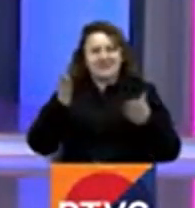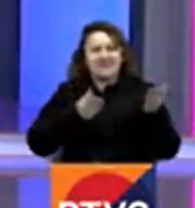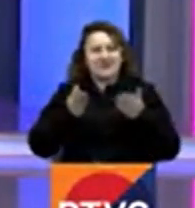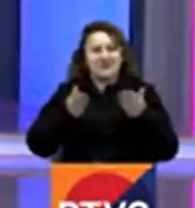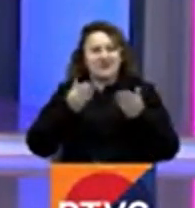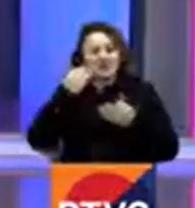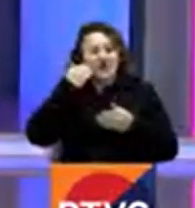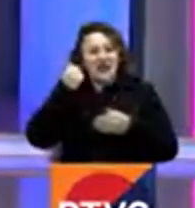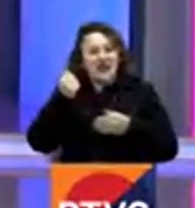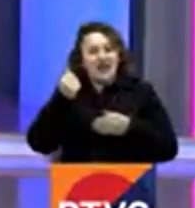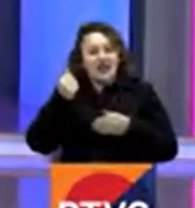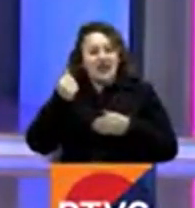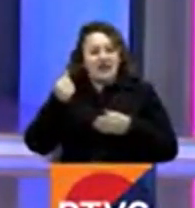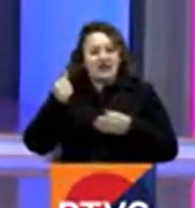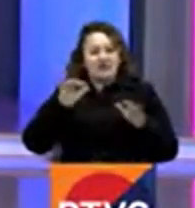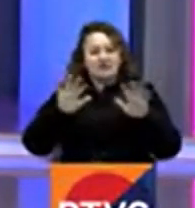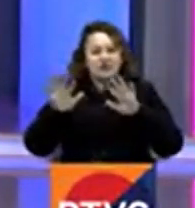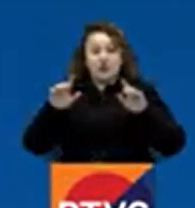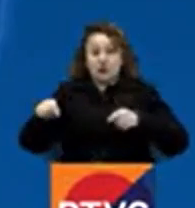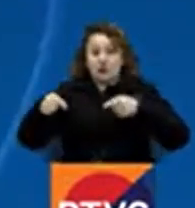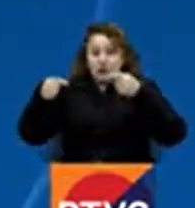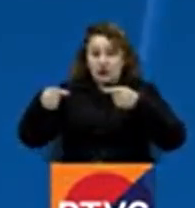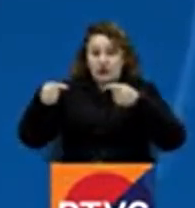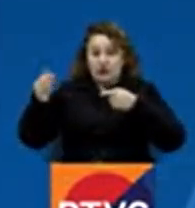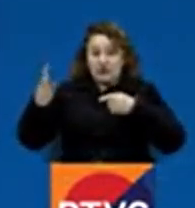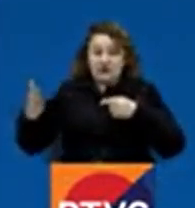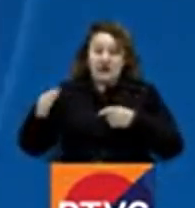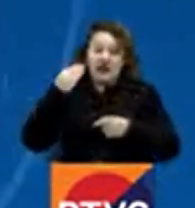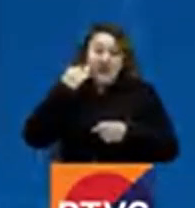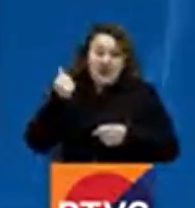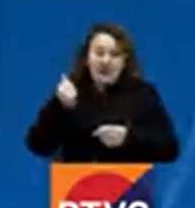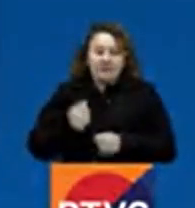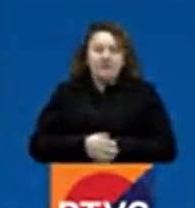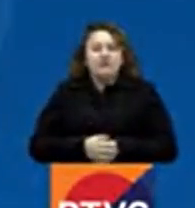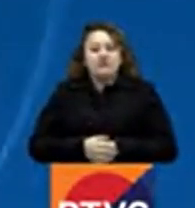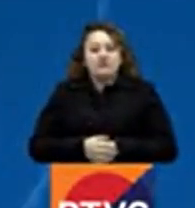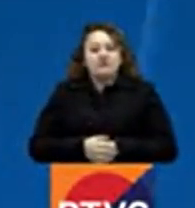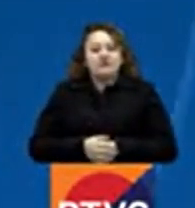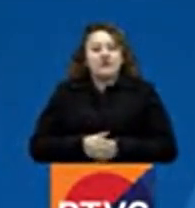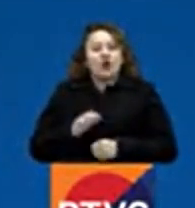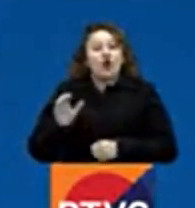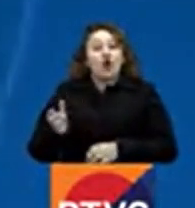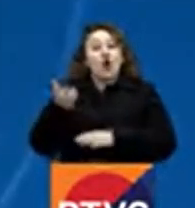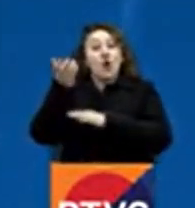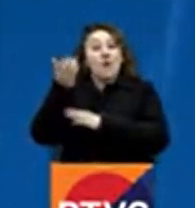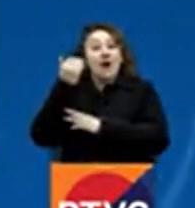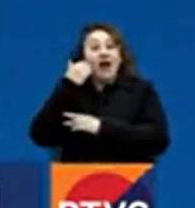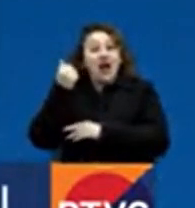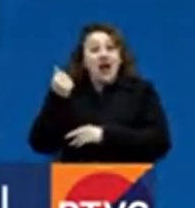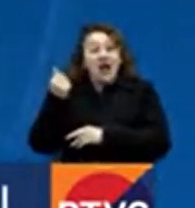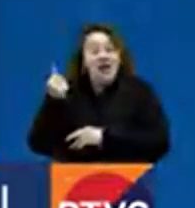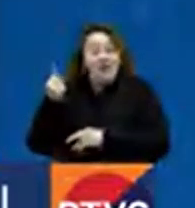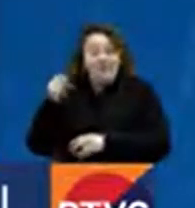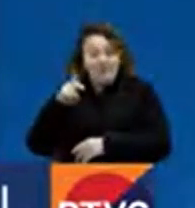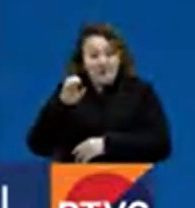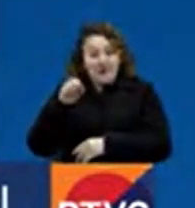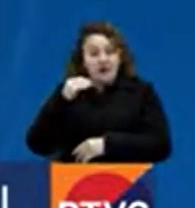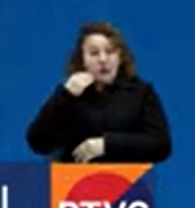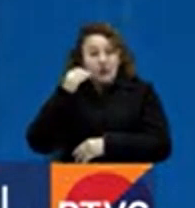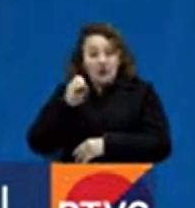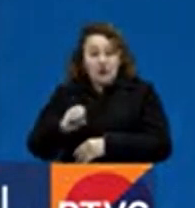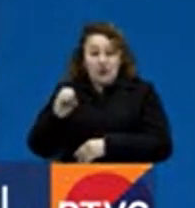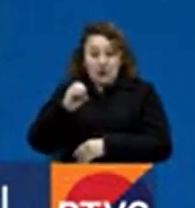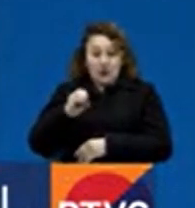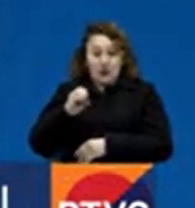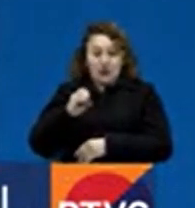colombiana, que jugará torneos como el Brasileirao femenino y la Copa Libertadores femenina, que se disputará en octubre en nuestro